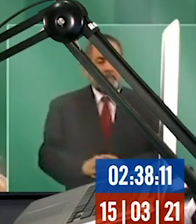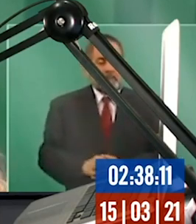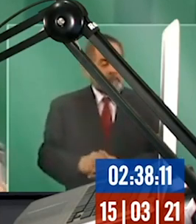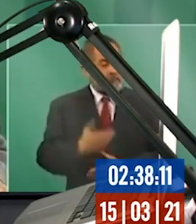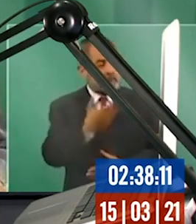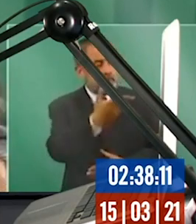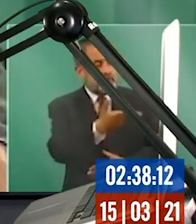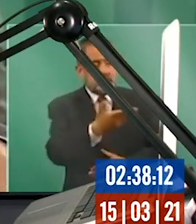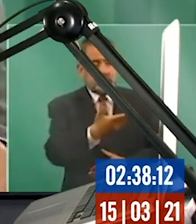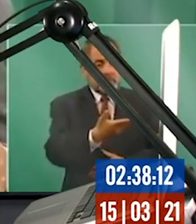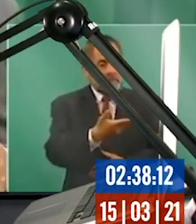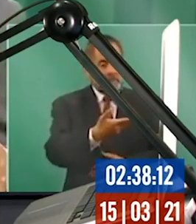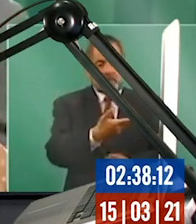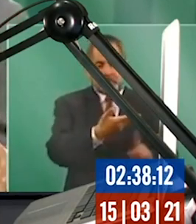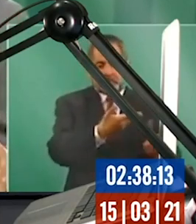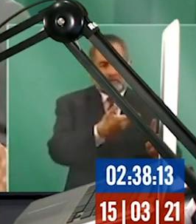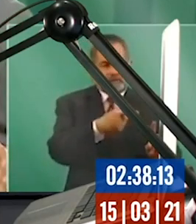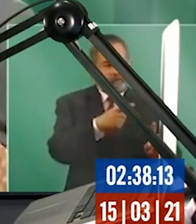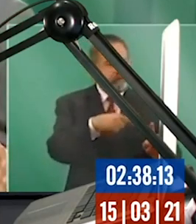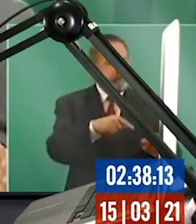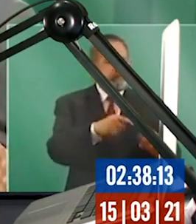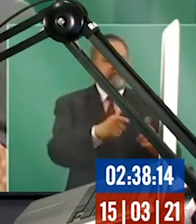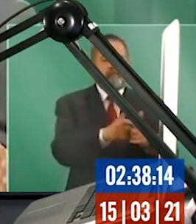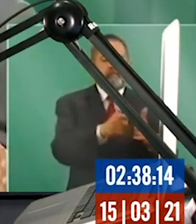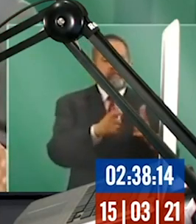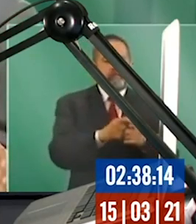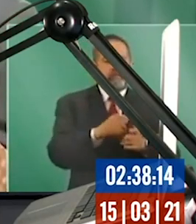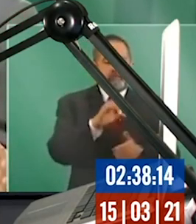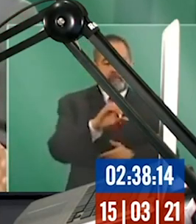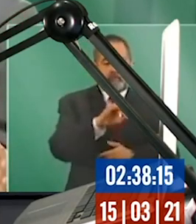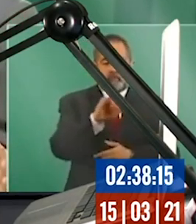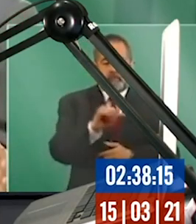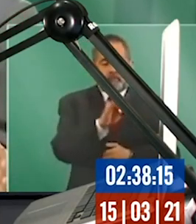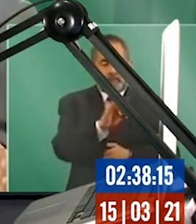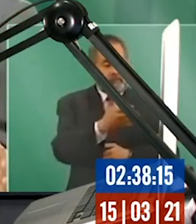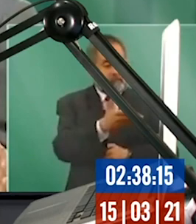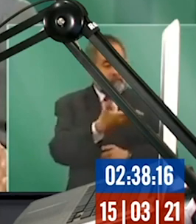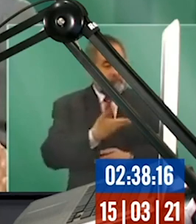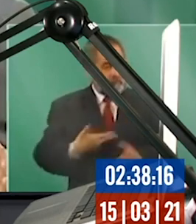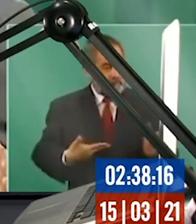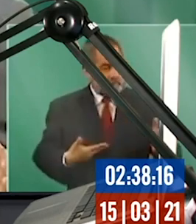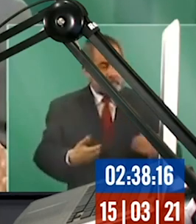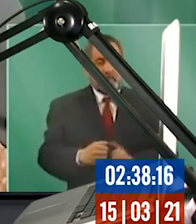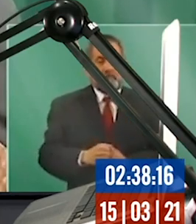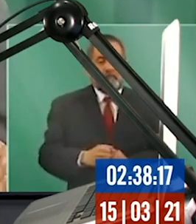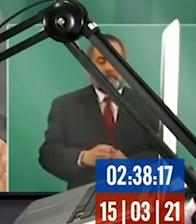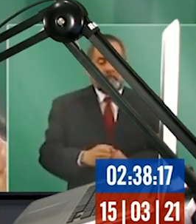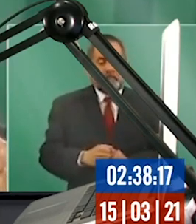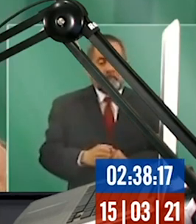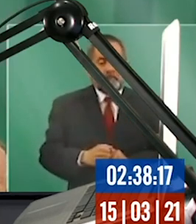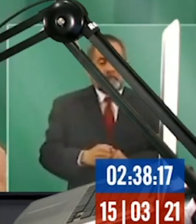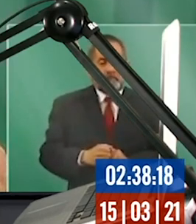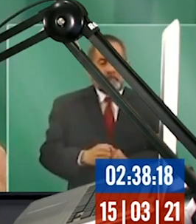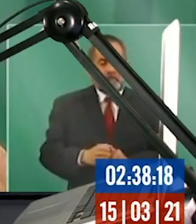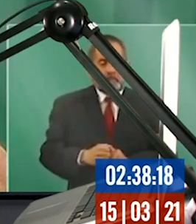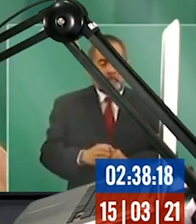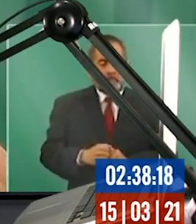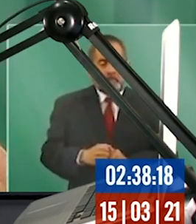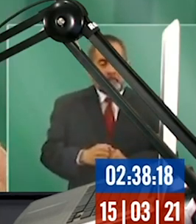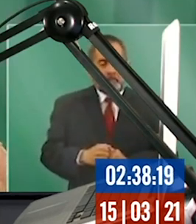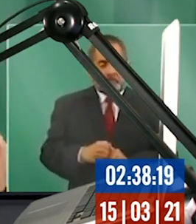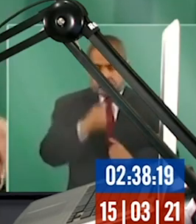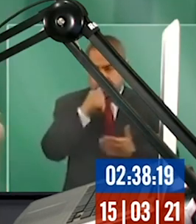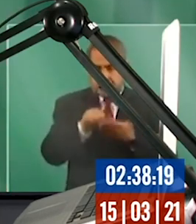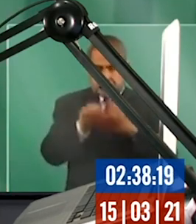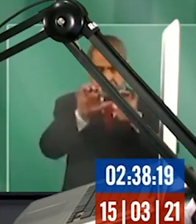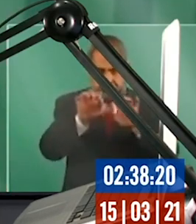sobre lo que el presidente ha solicitado y todavía más aún interesante saber qué va a resolver el juez si va a confirmar o no